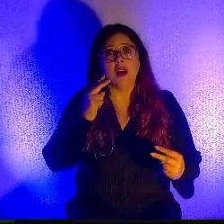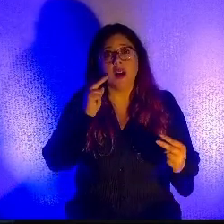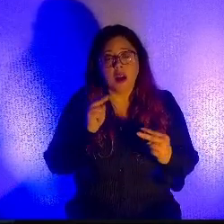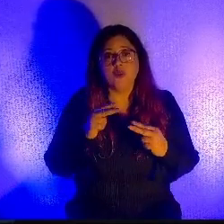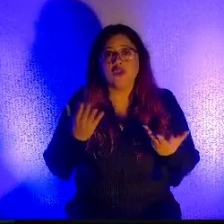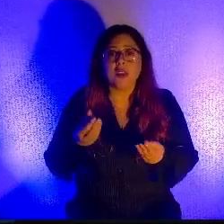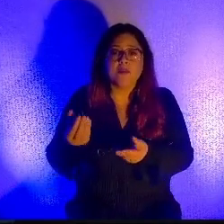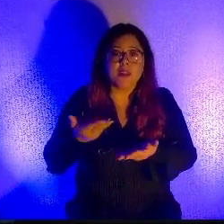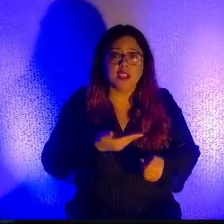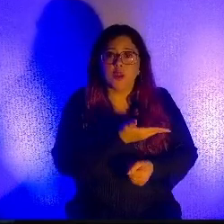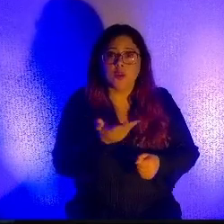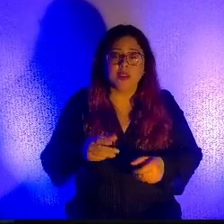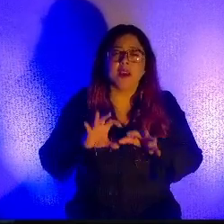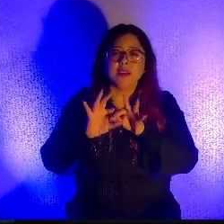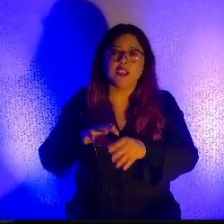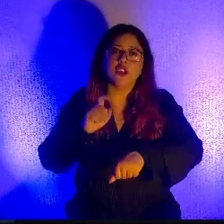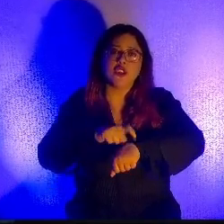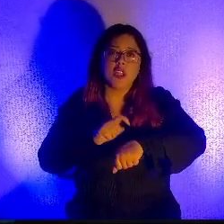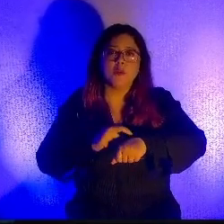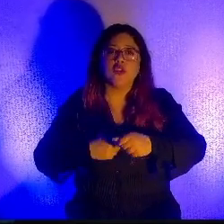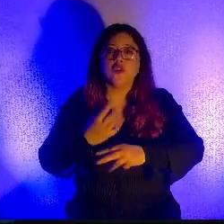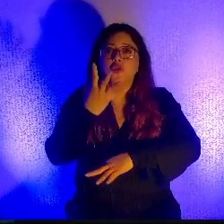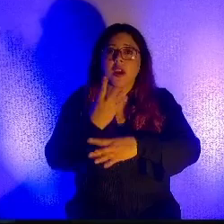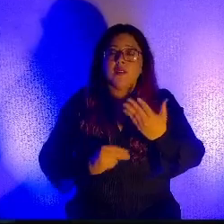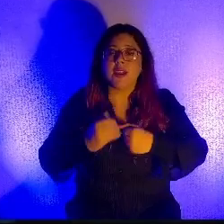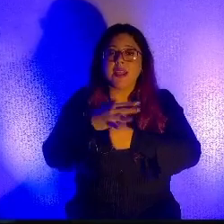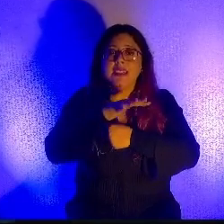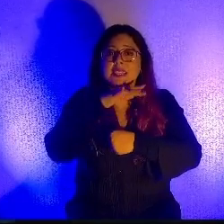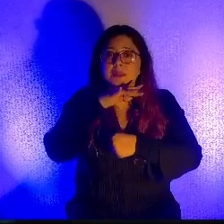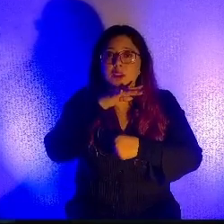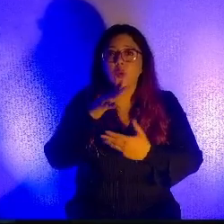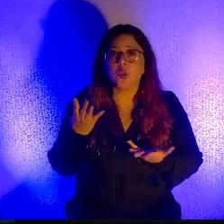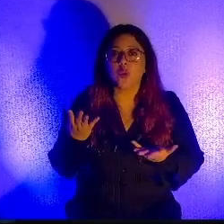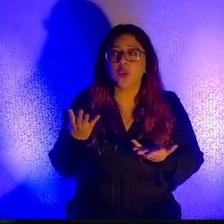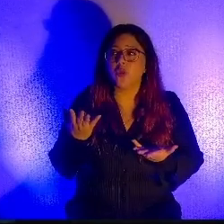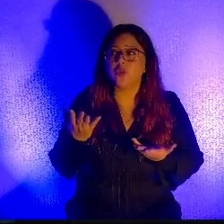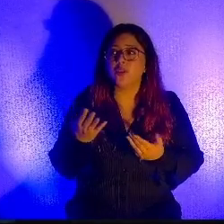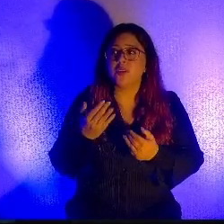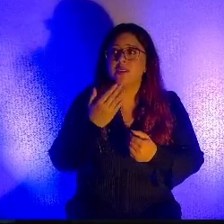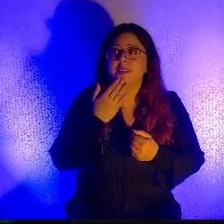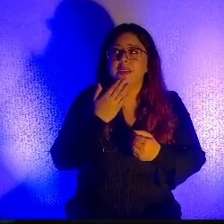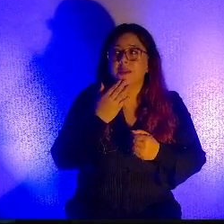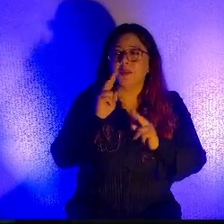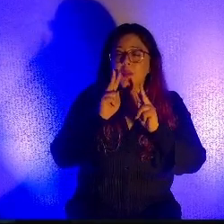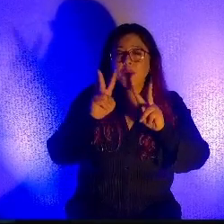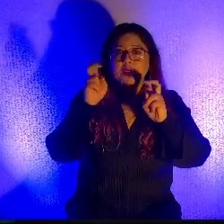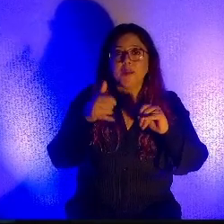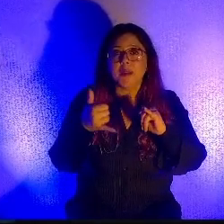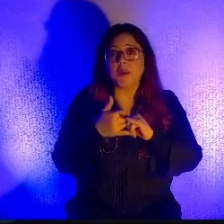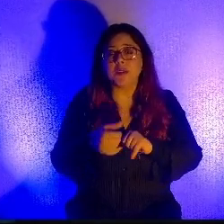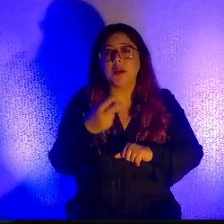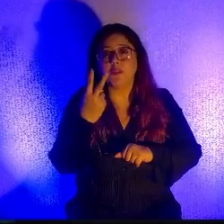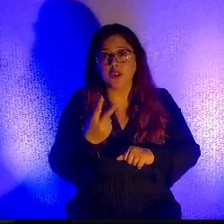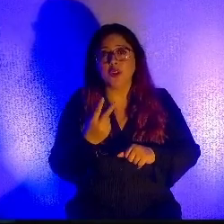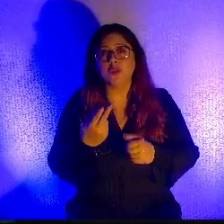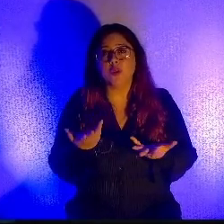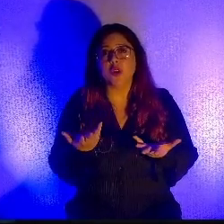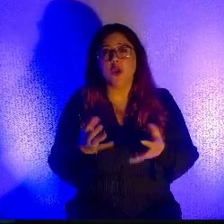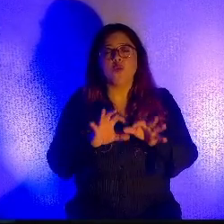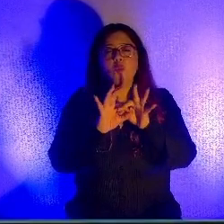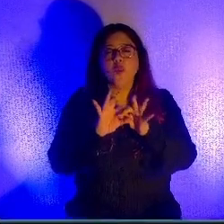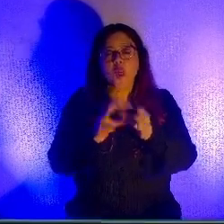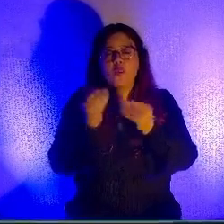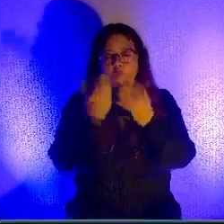todos ustedes agradezco el tiempo Voy a terminar acá en 15 minutos velocidad de WhatsApp dos Muchas gracias a todos Buen día